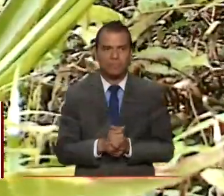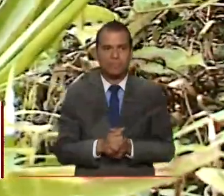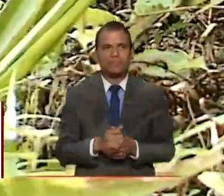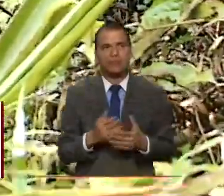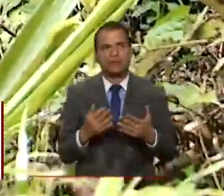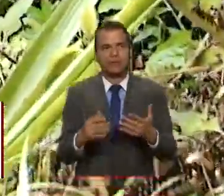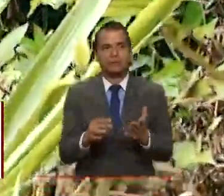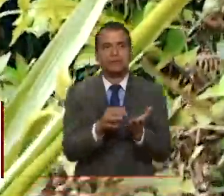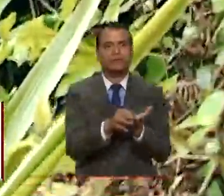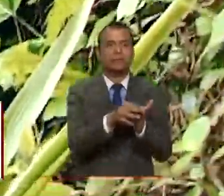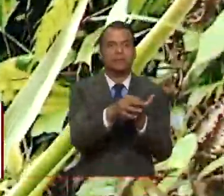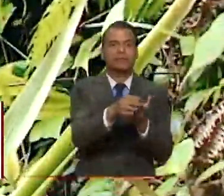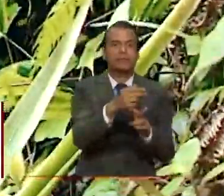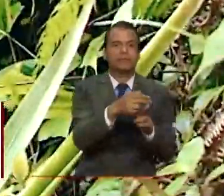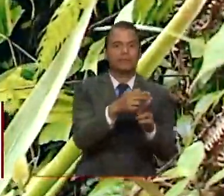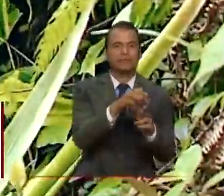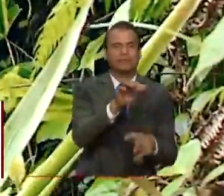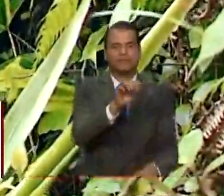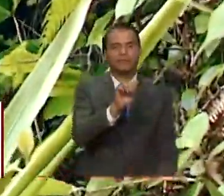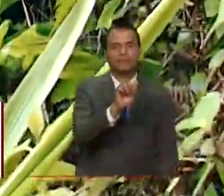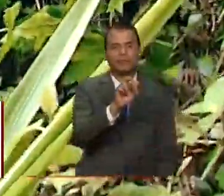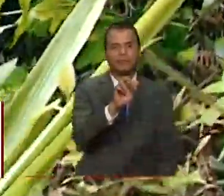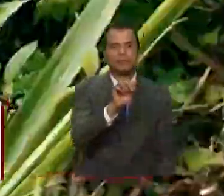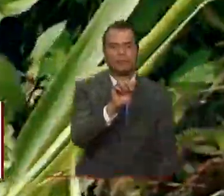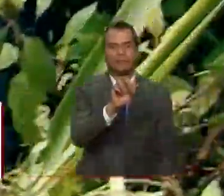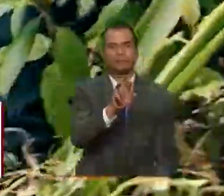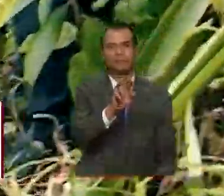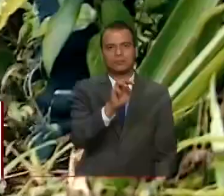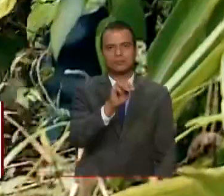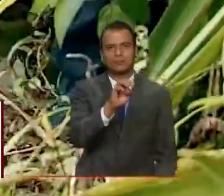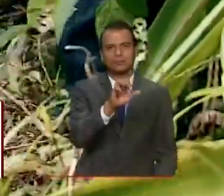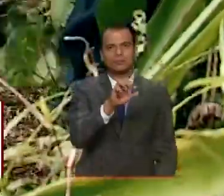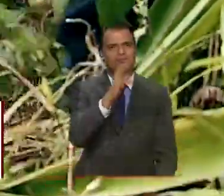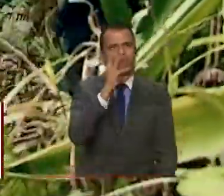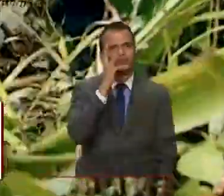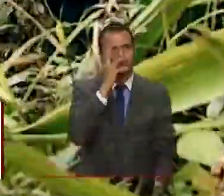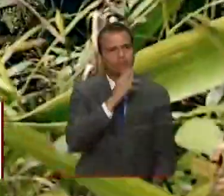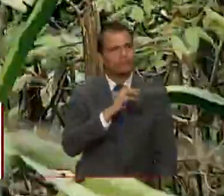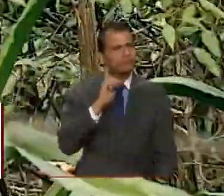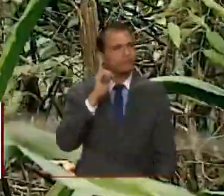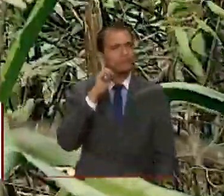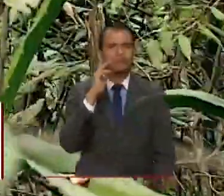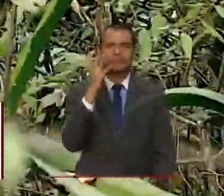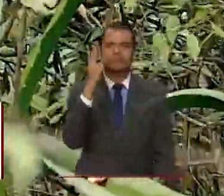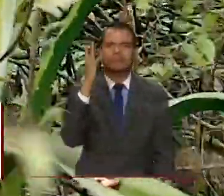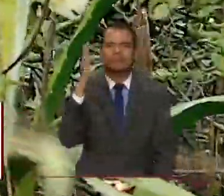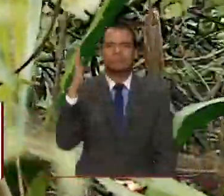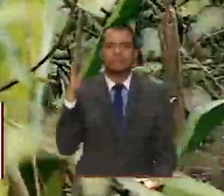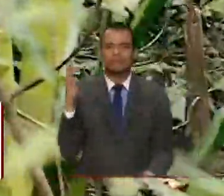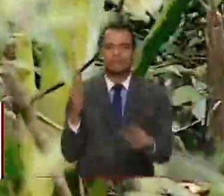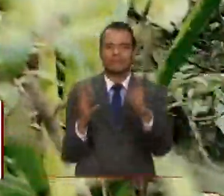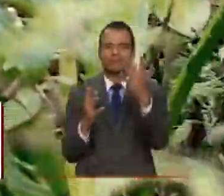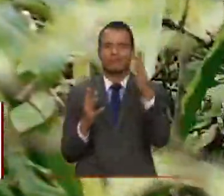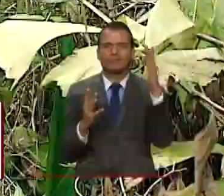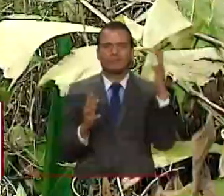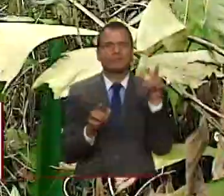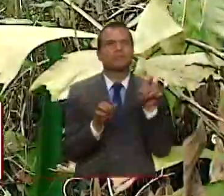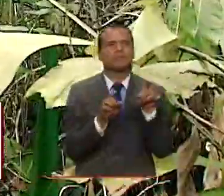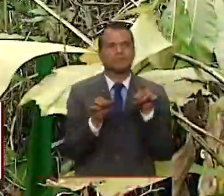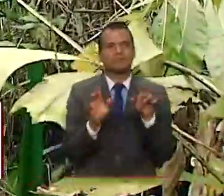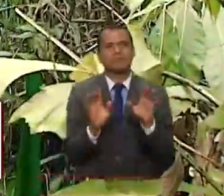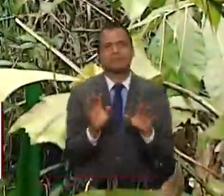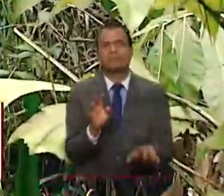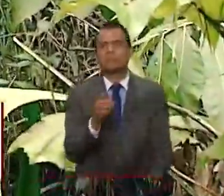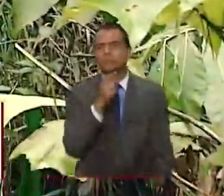al corregimiento de Villa Carmelo con sus paisajes exóticos, los ruidos propios del bosque que tantas personas anhelan para su día a día,